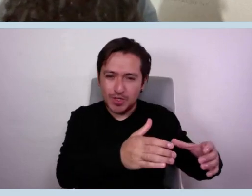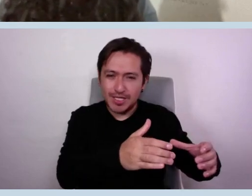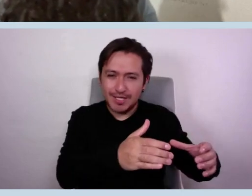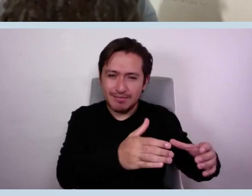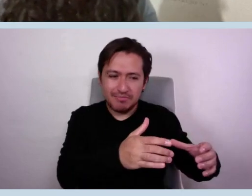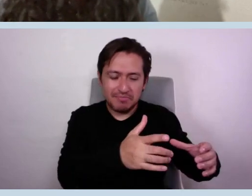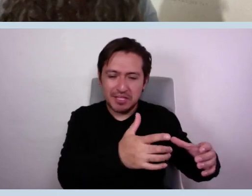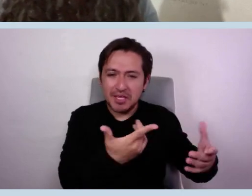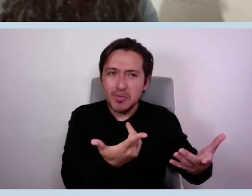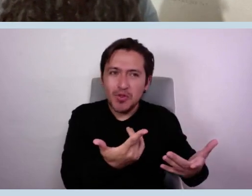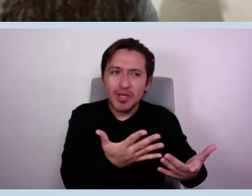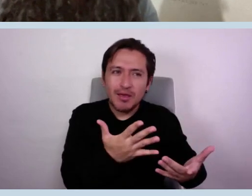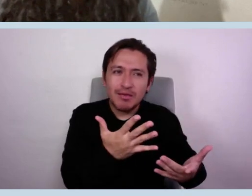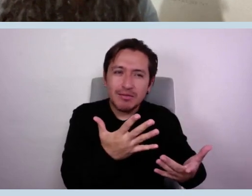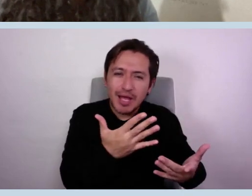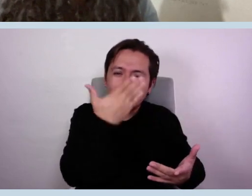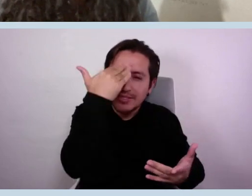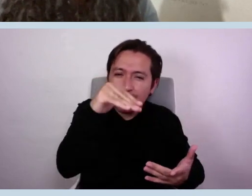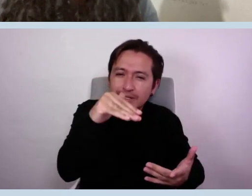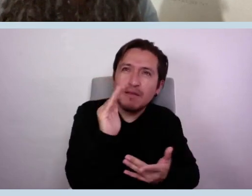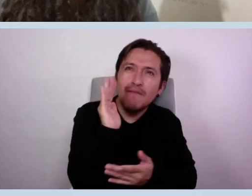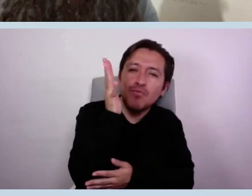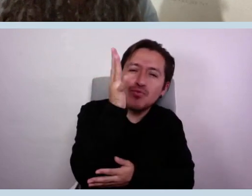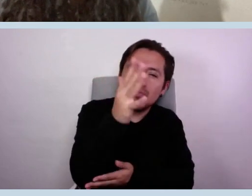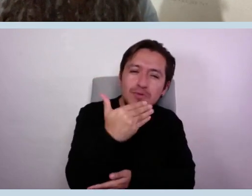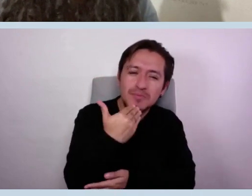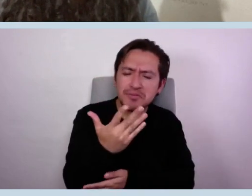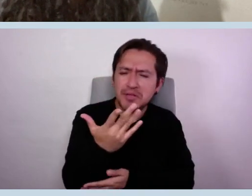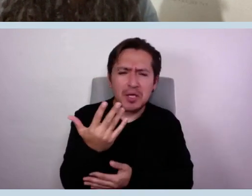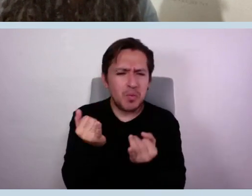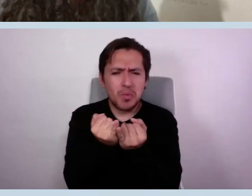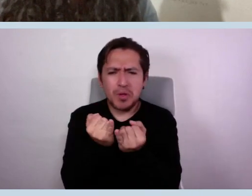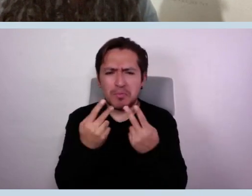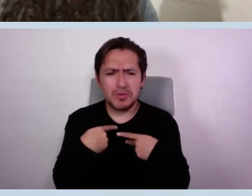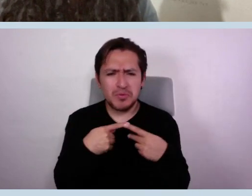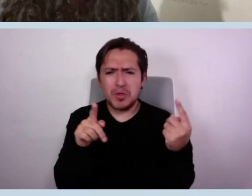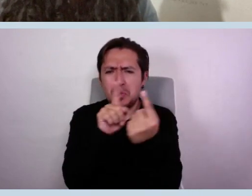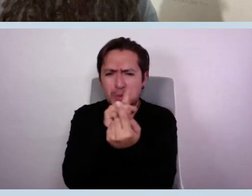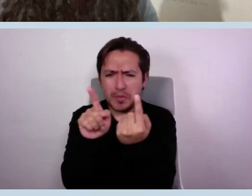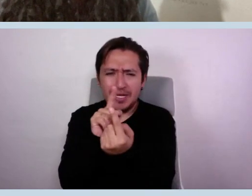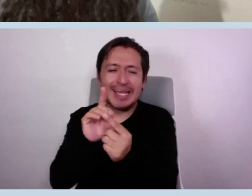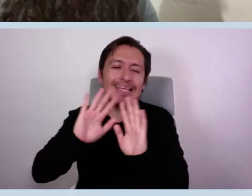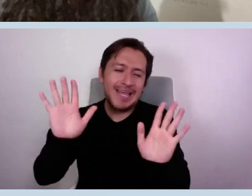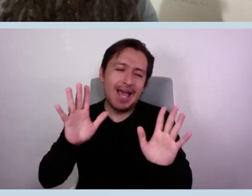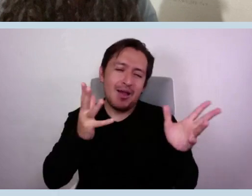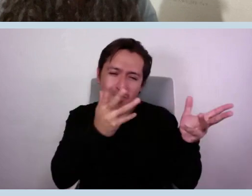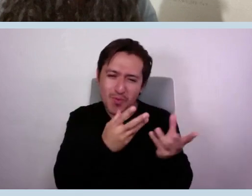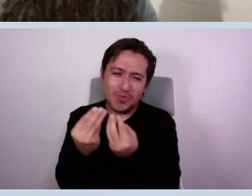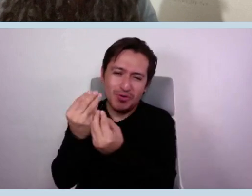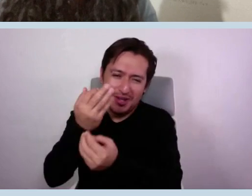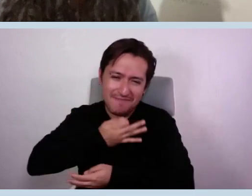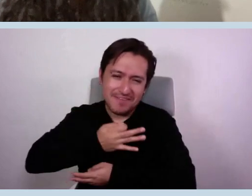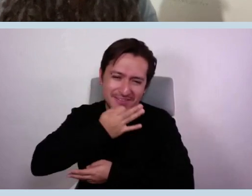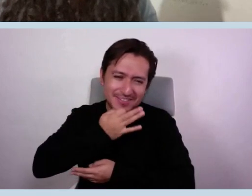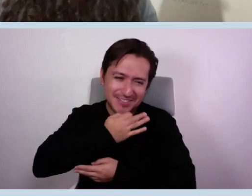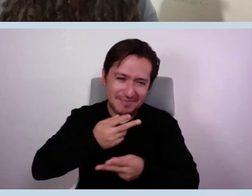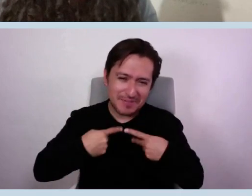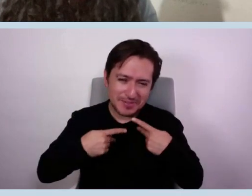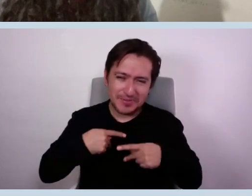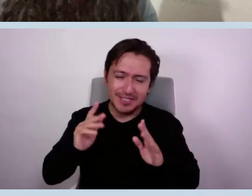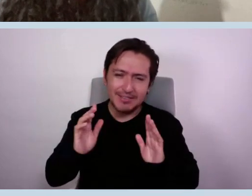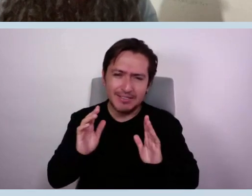sobre todo pues a las personas con las que conviví no y que sigo conviviendo y que me he ido a fiestas también para mí eso es estar en apuntes